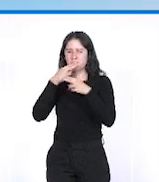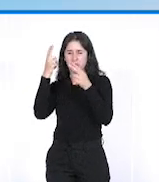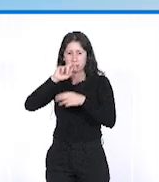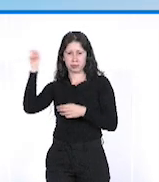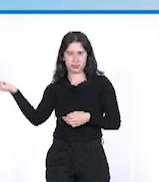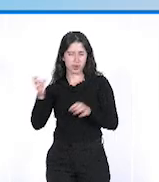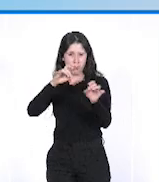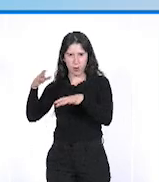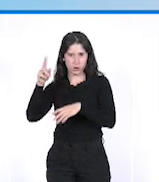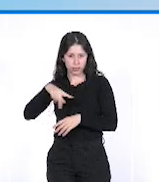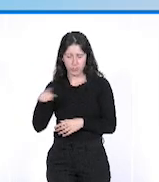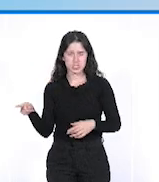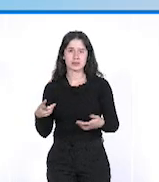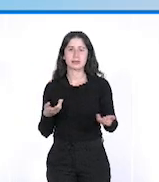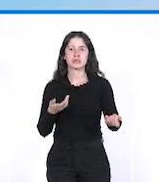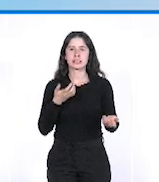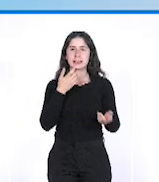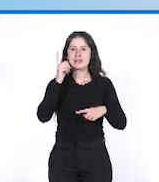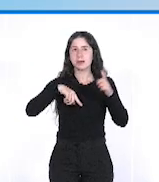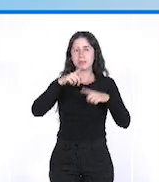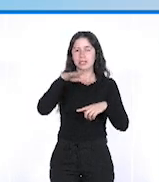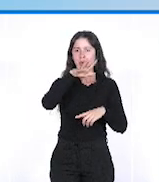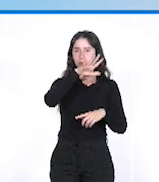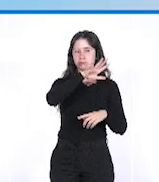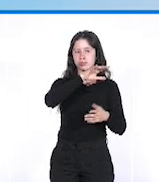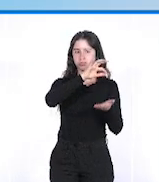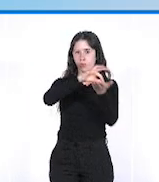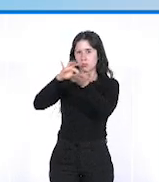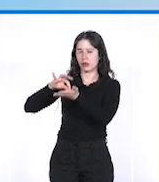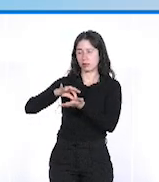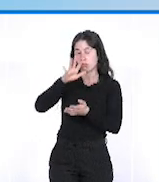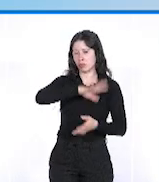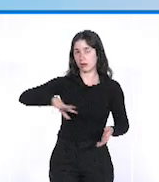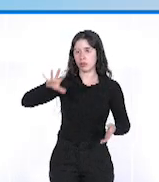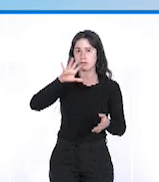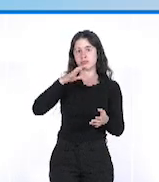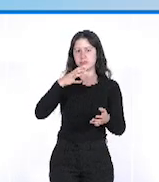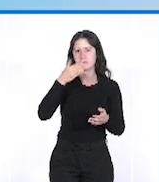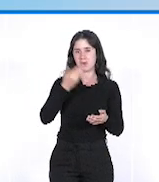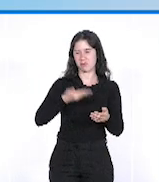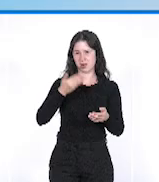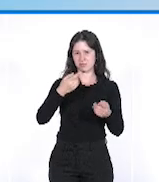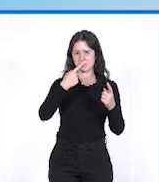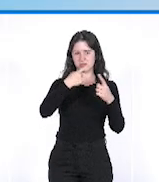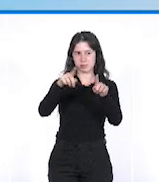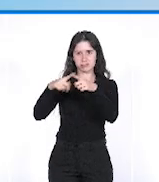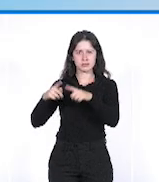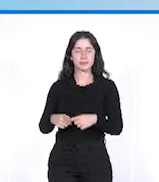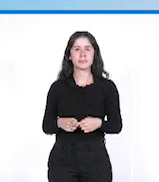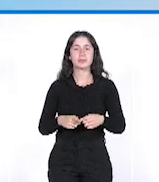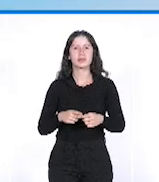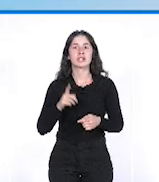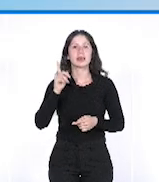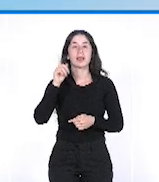dependiendo de la la ubicación tiene una relevancia también el otro tema y pasa lo mismo en cuanto a la